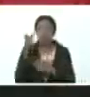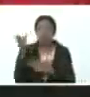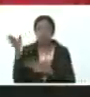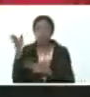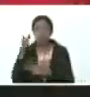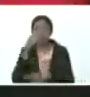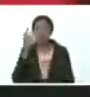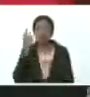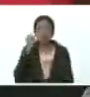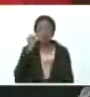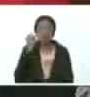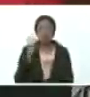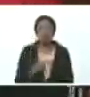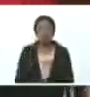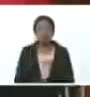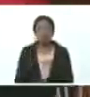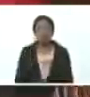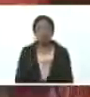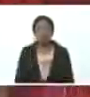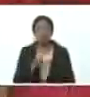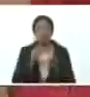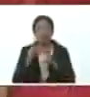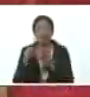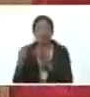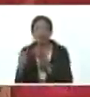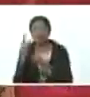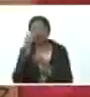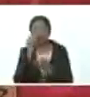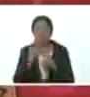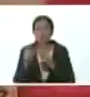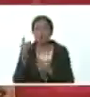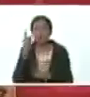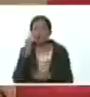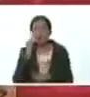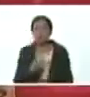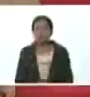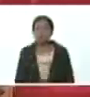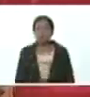Social. Y alguno que otro hombre.